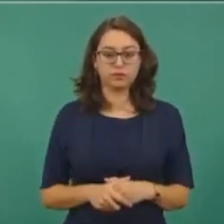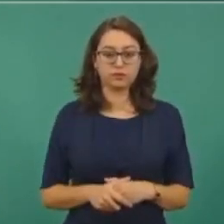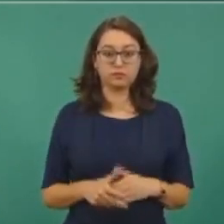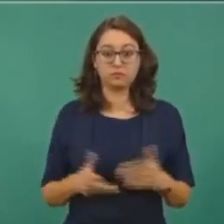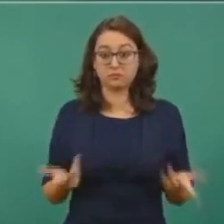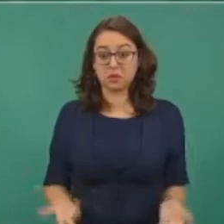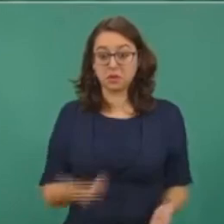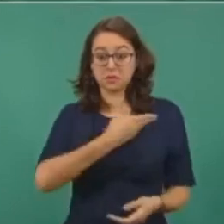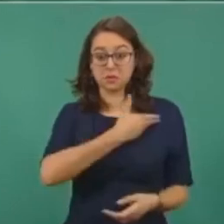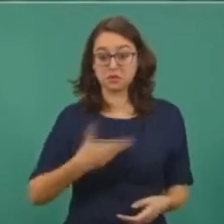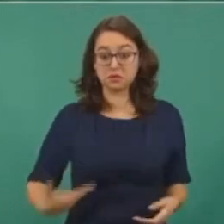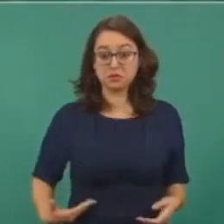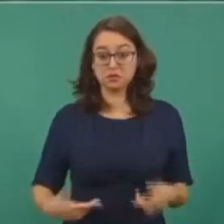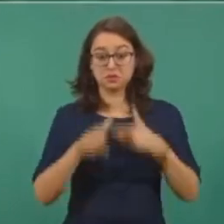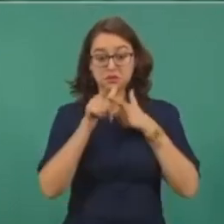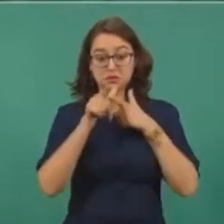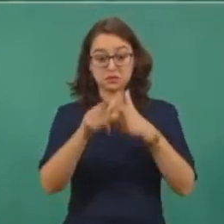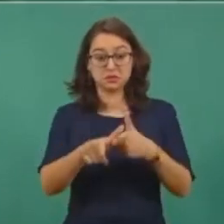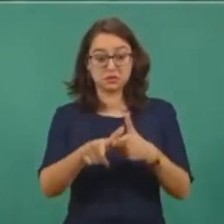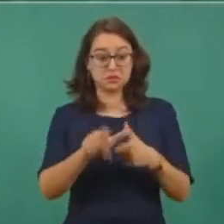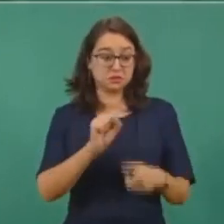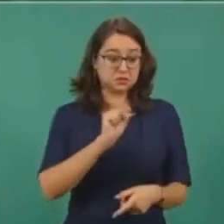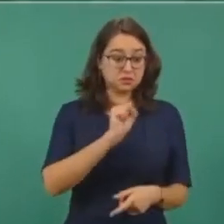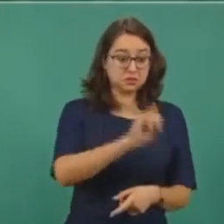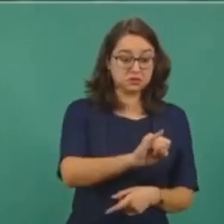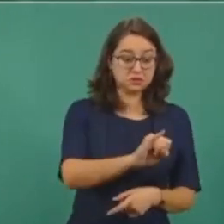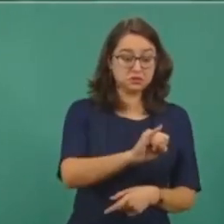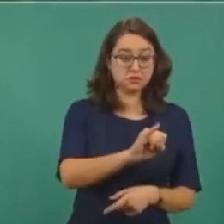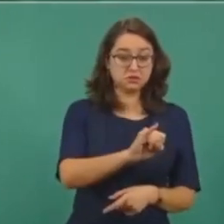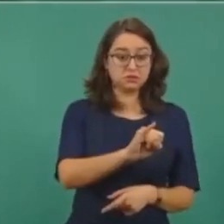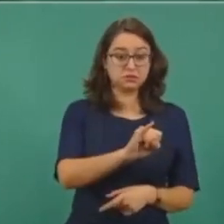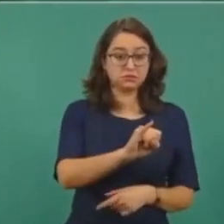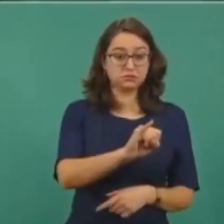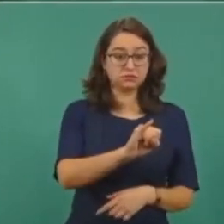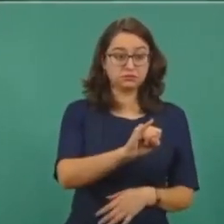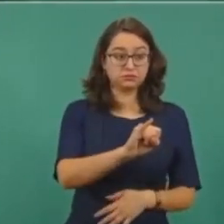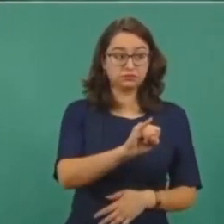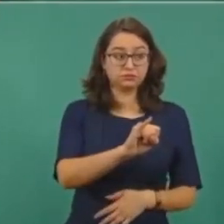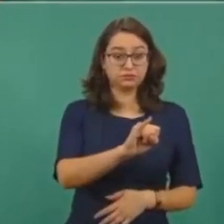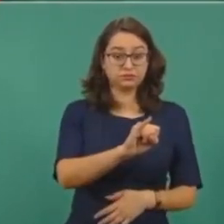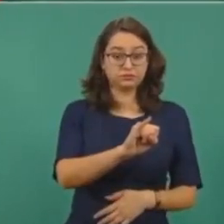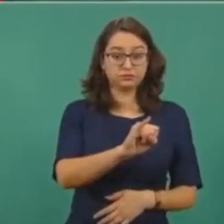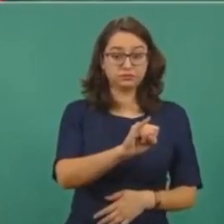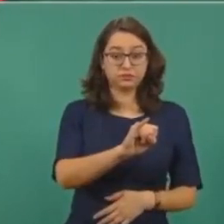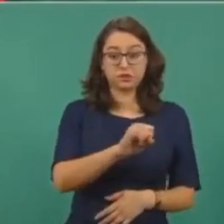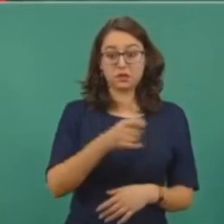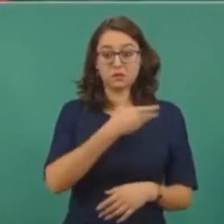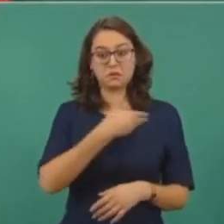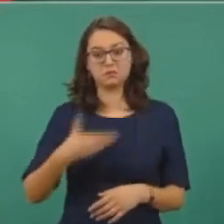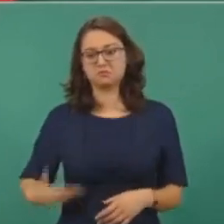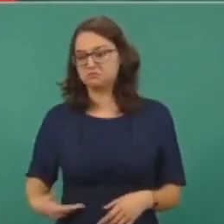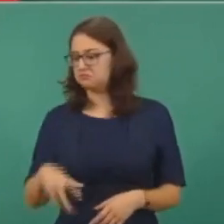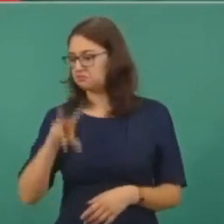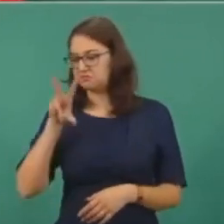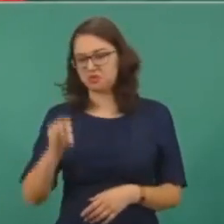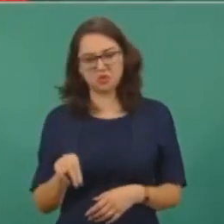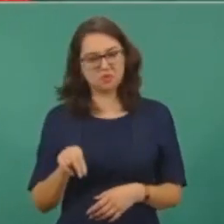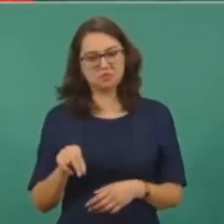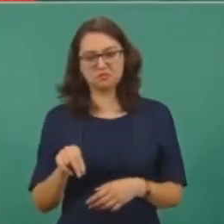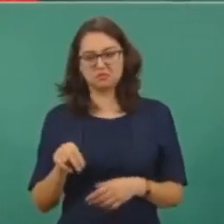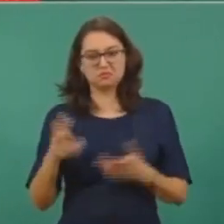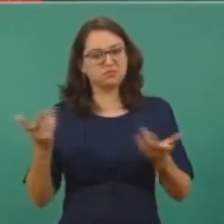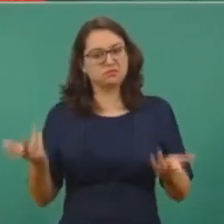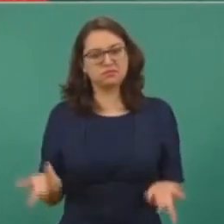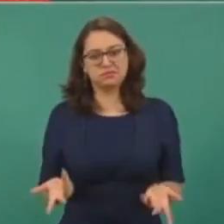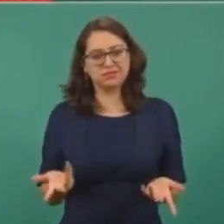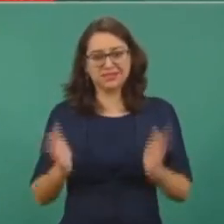continúe, marca, creo que sí, ¿no? ¿Sí? Si no quieres,